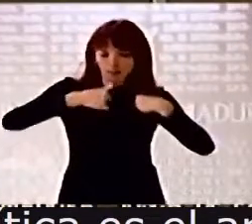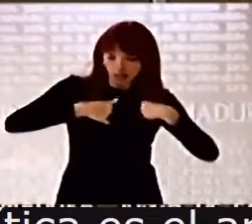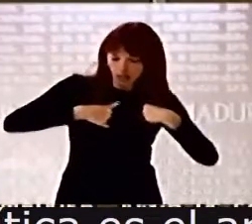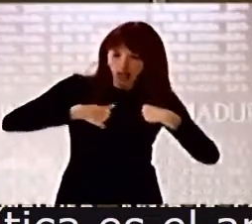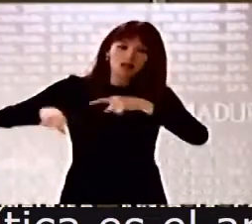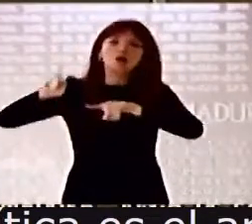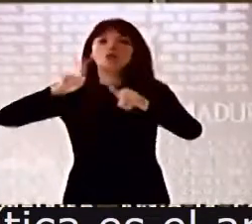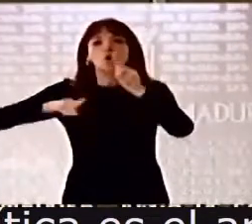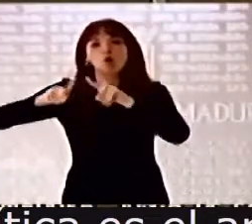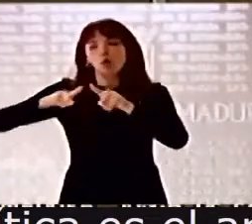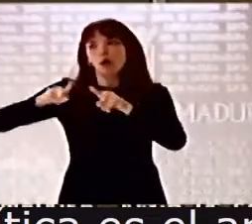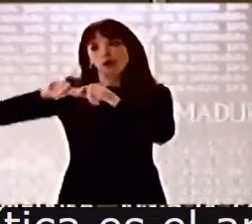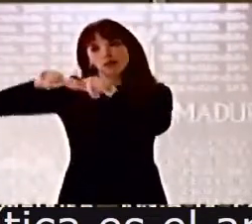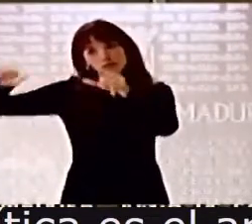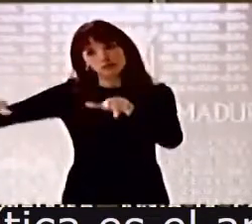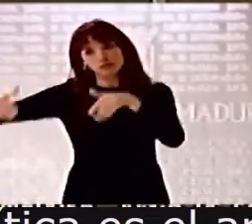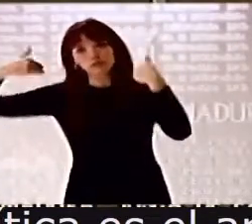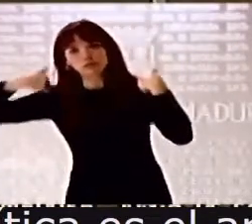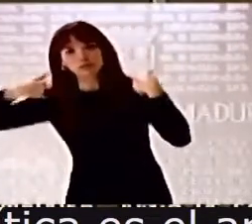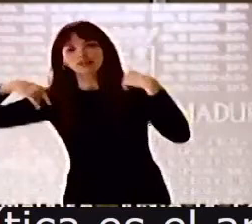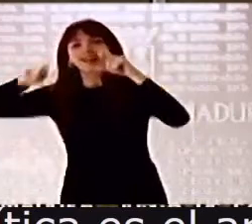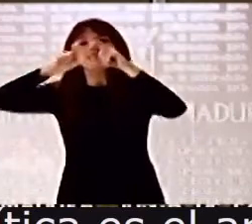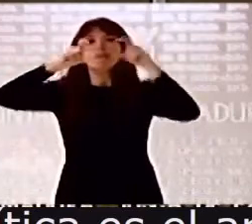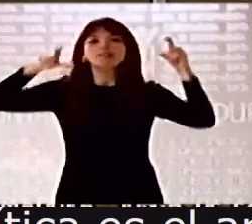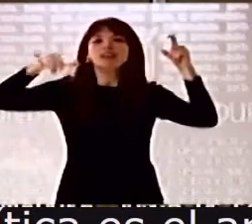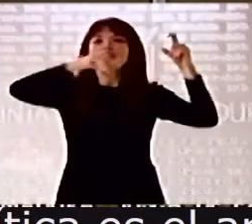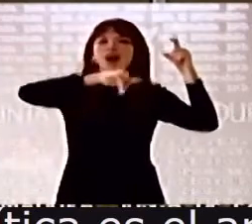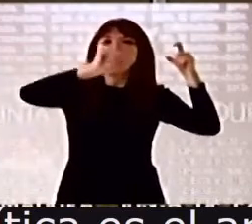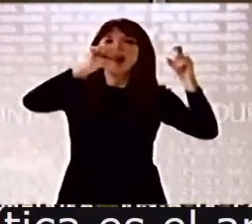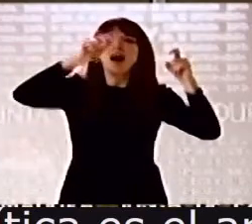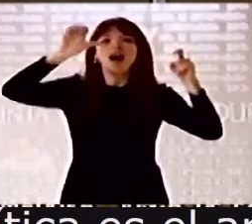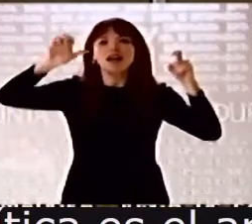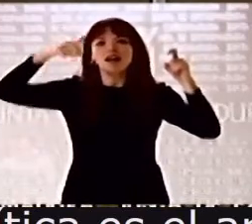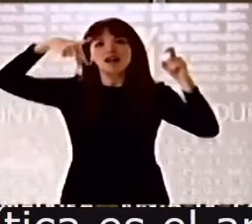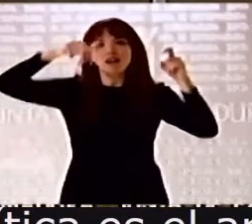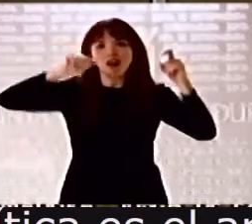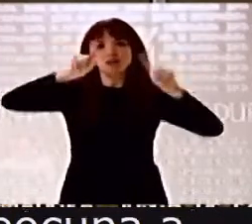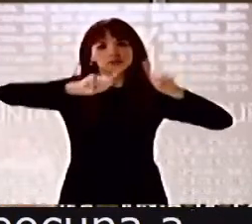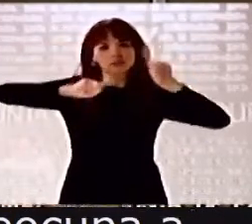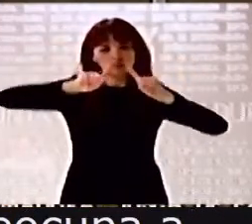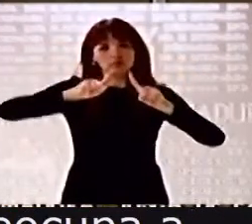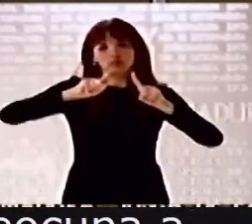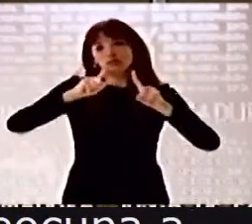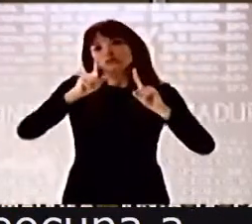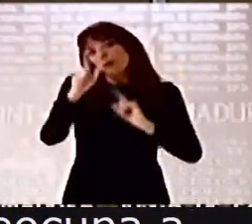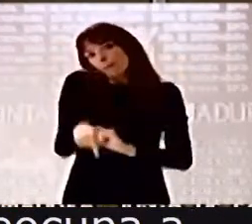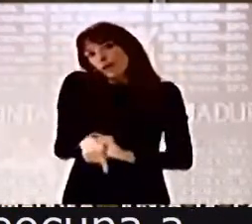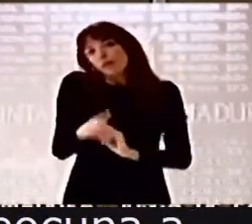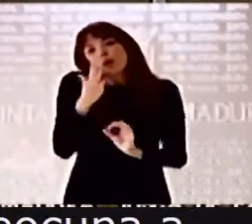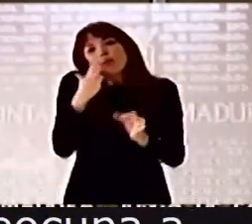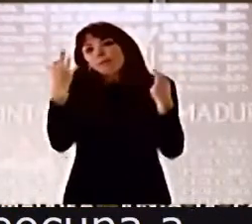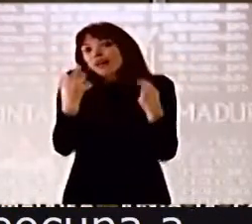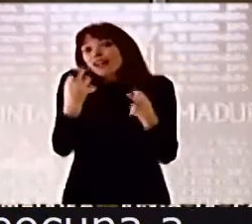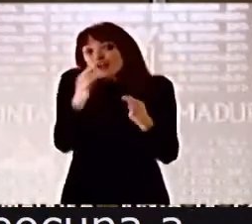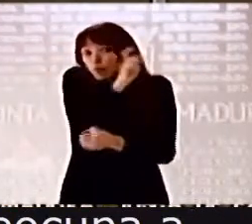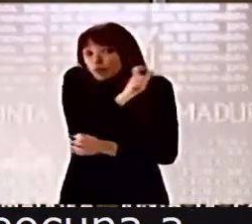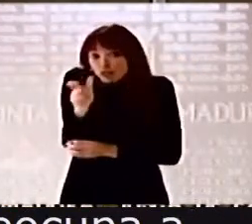preocupa al aeropuerto, le preocupa a ENA, le preocupa a la empresa, pero todo menos poner en peligro la vida de la gente,